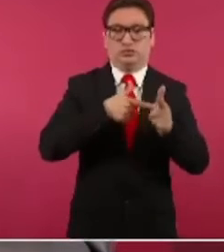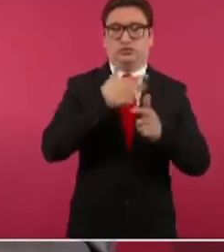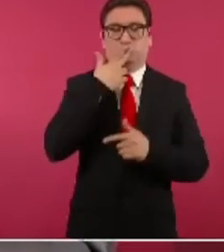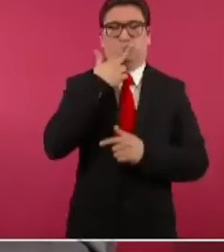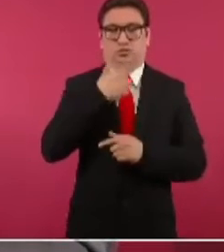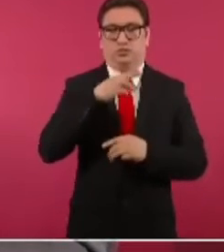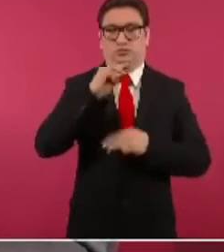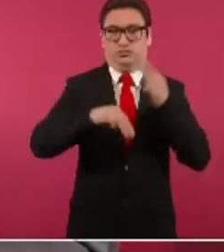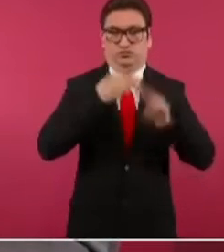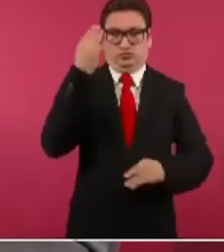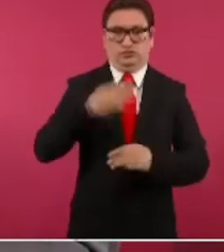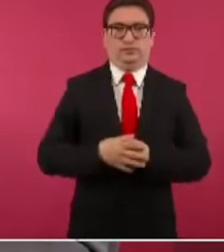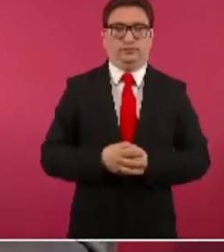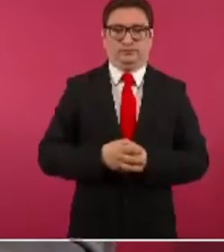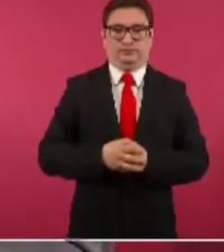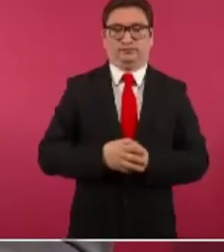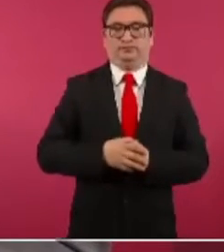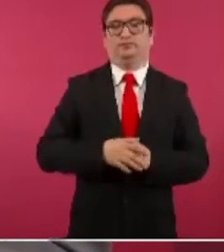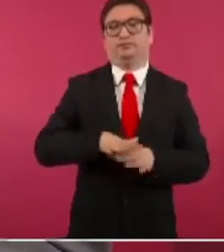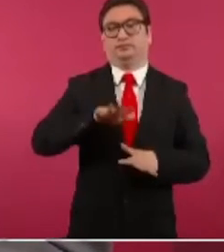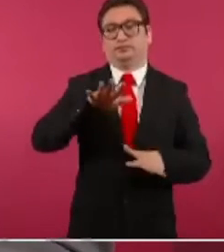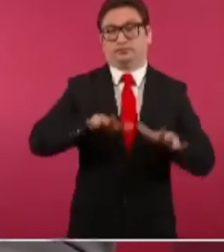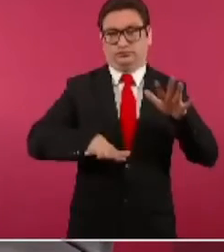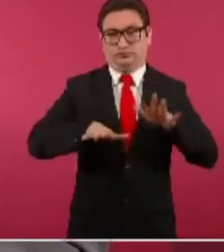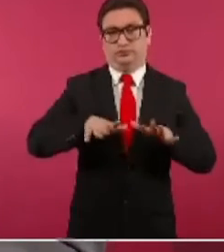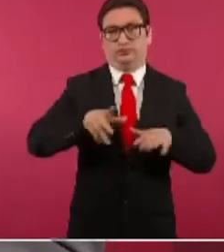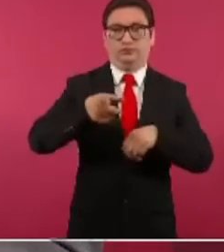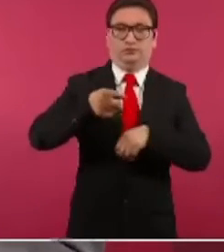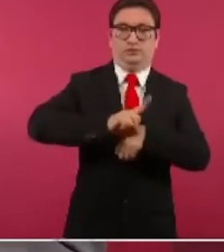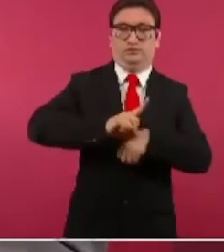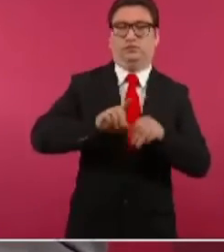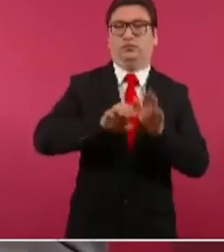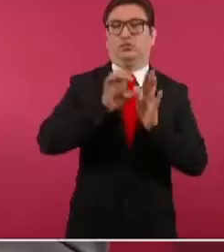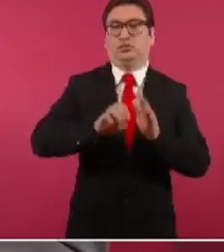Y hay días, antier,